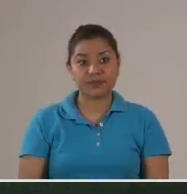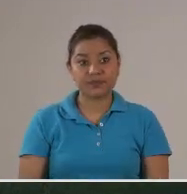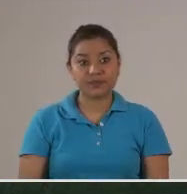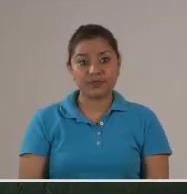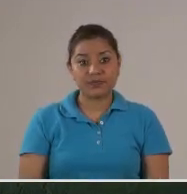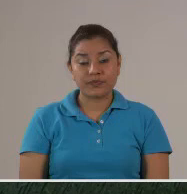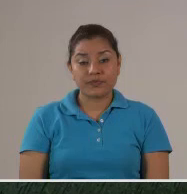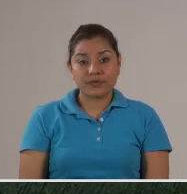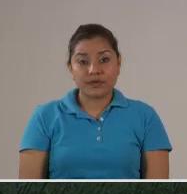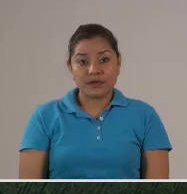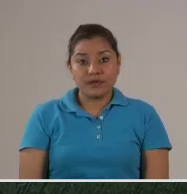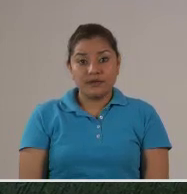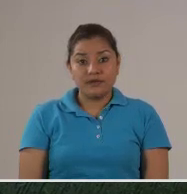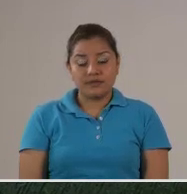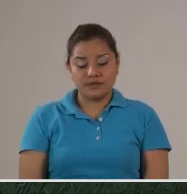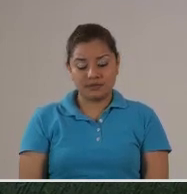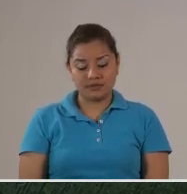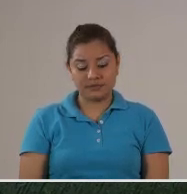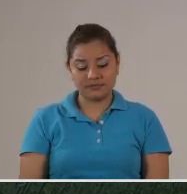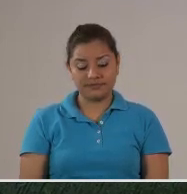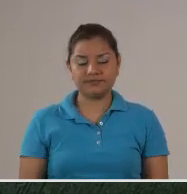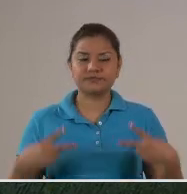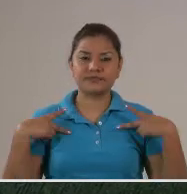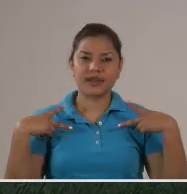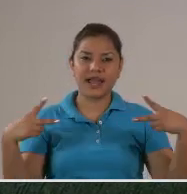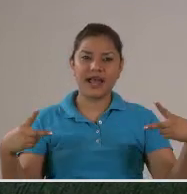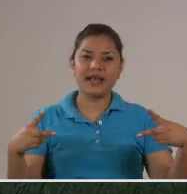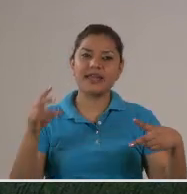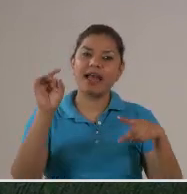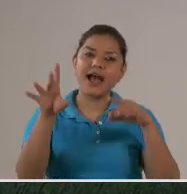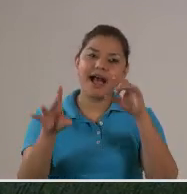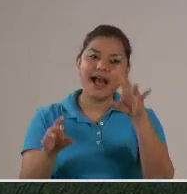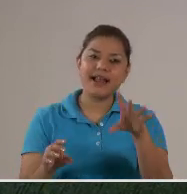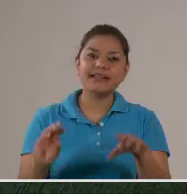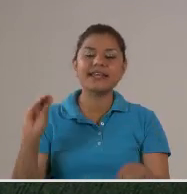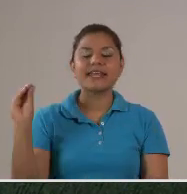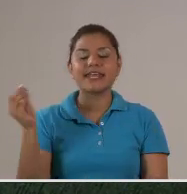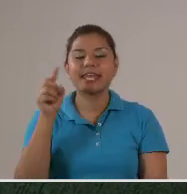entonces hay alguien que te quiere